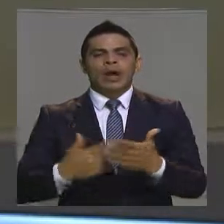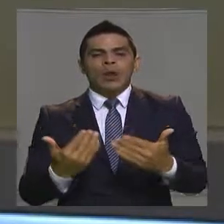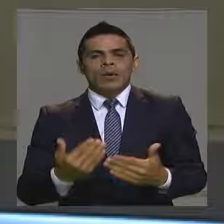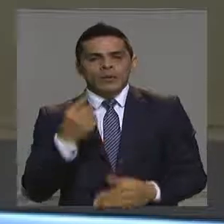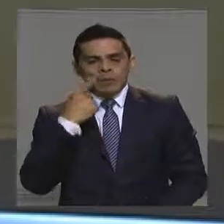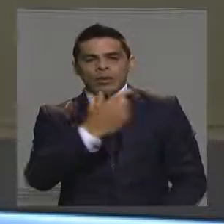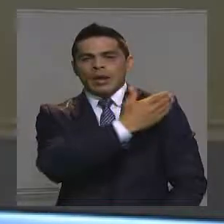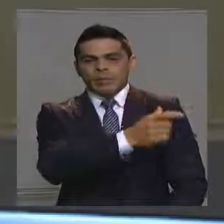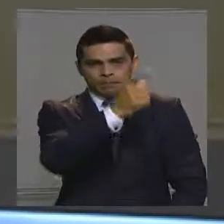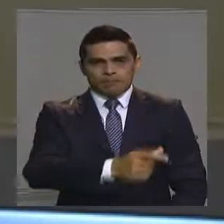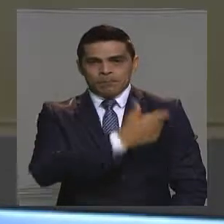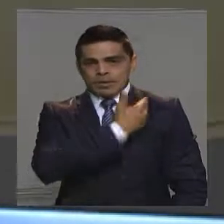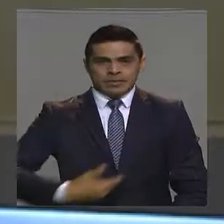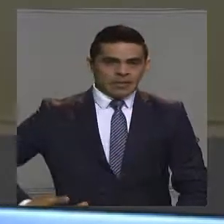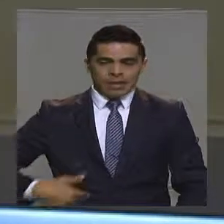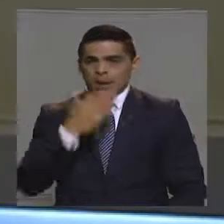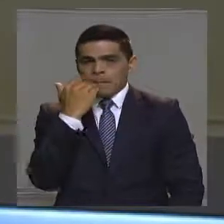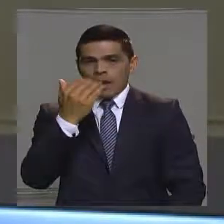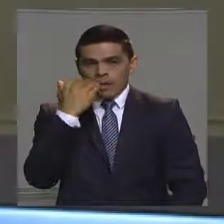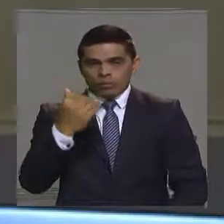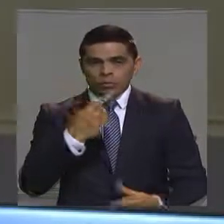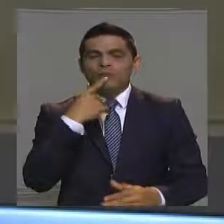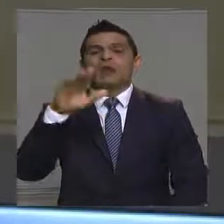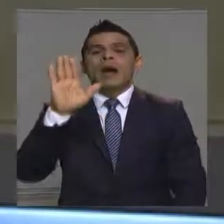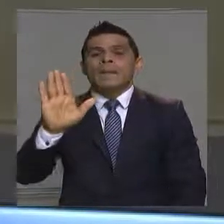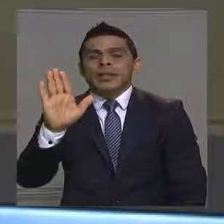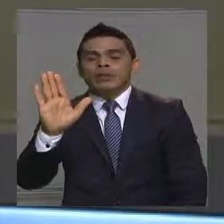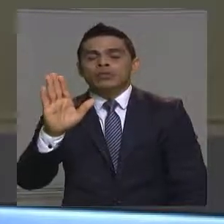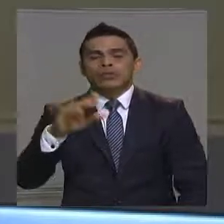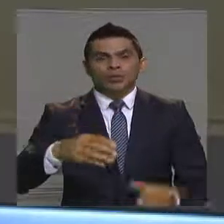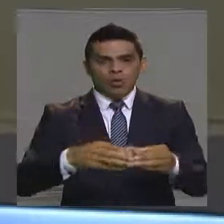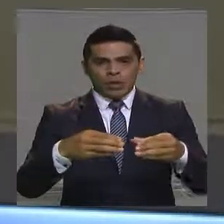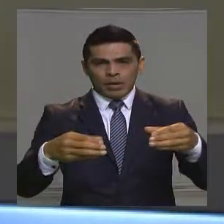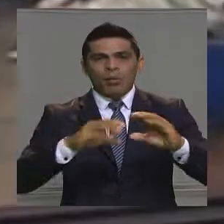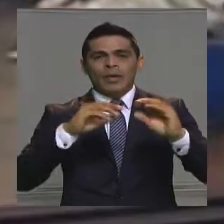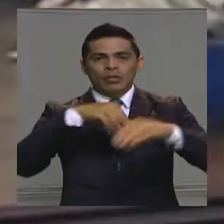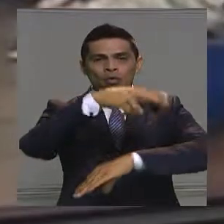Nicolás Maduro juramentó este martes al Comando Nacional Antigolpe. Veamos.